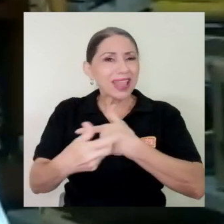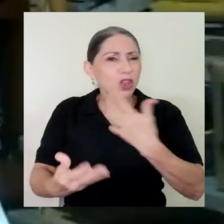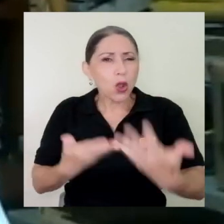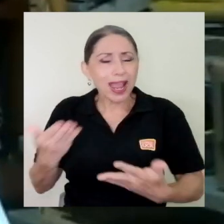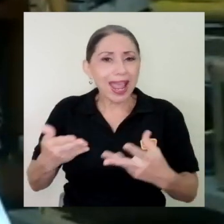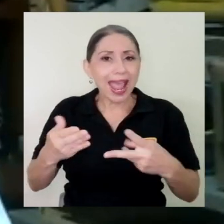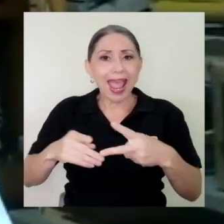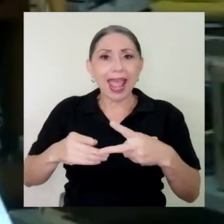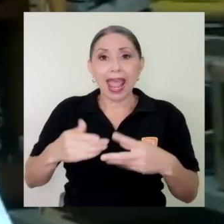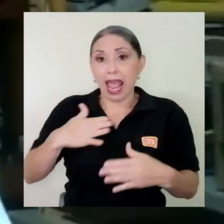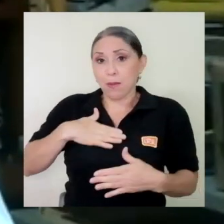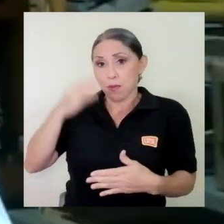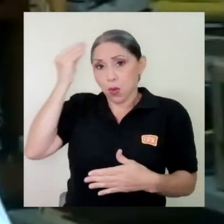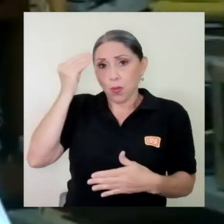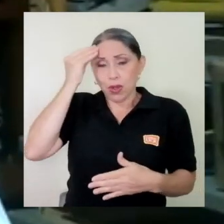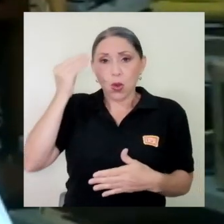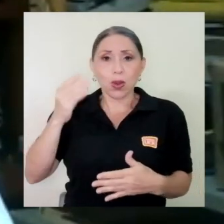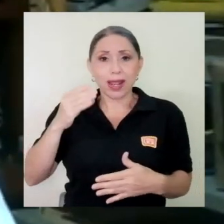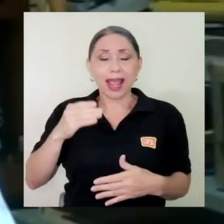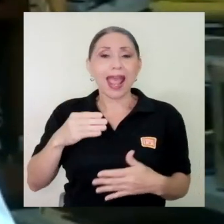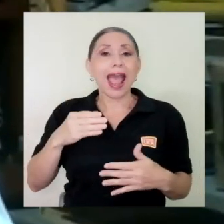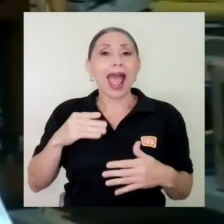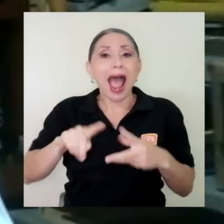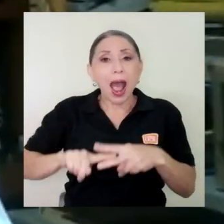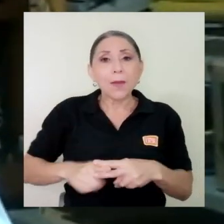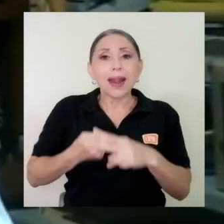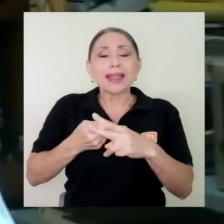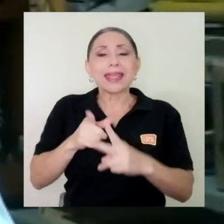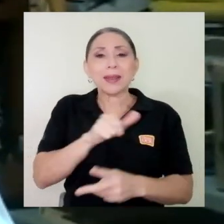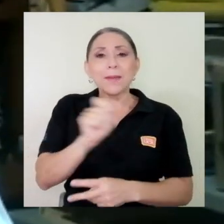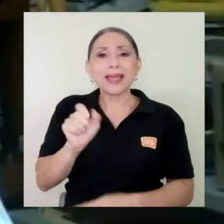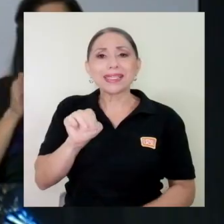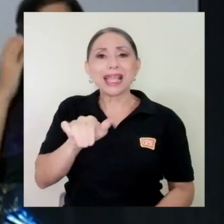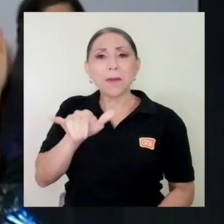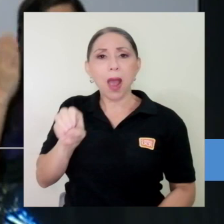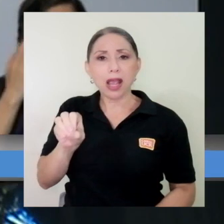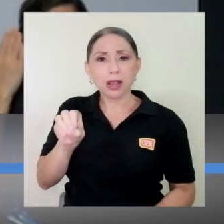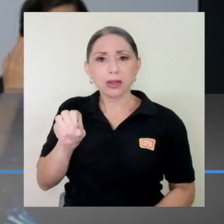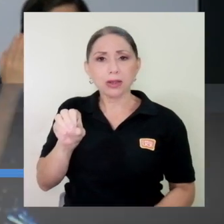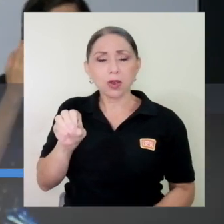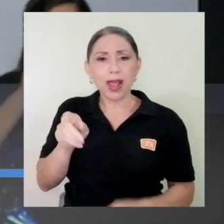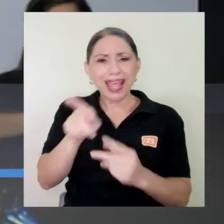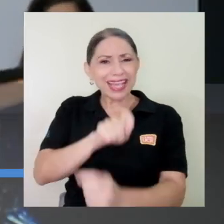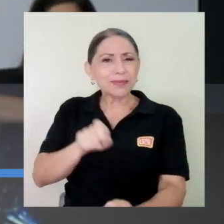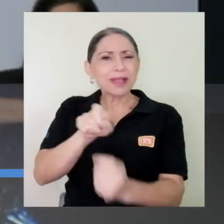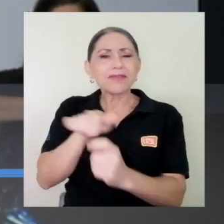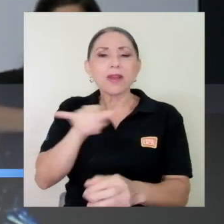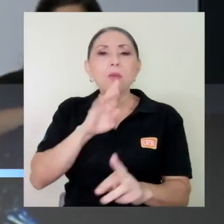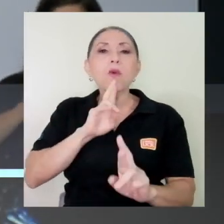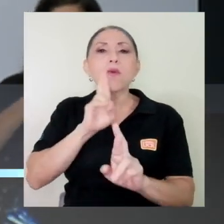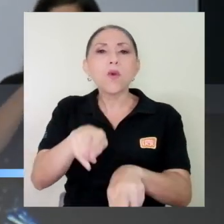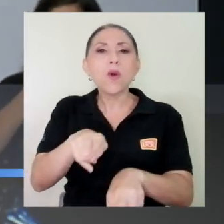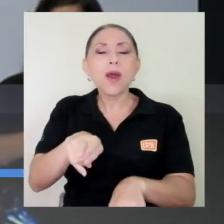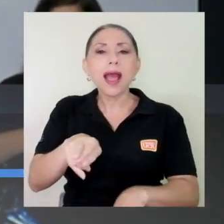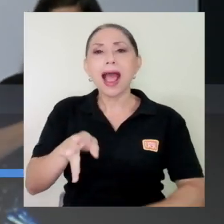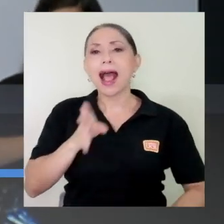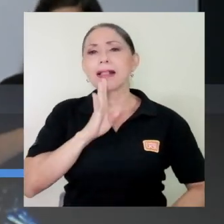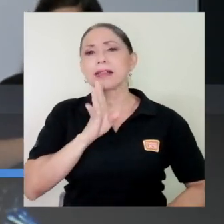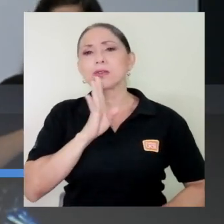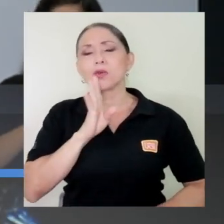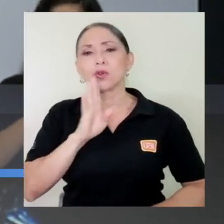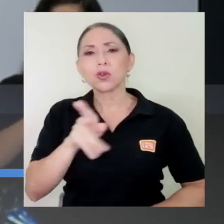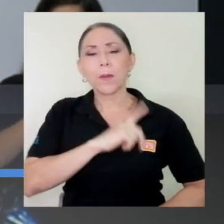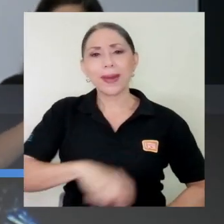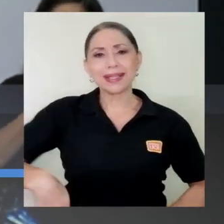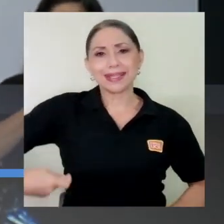partir de, a mi juicio, el mes de mayo y específicamente como reacción al discurso presidencial